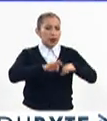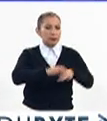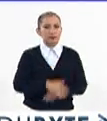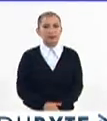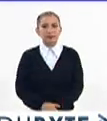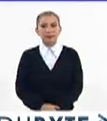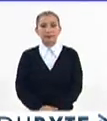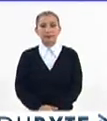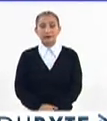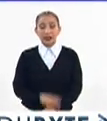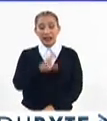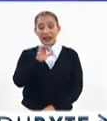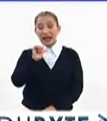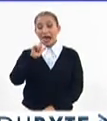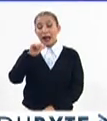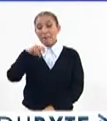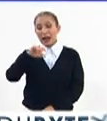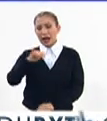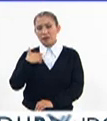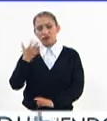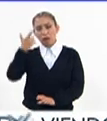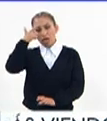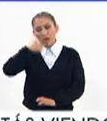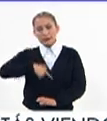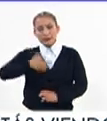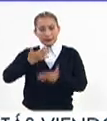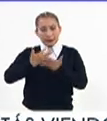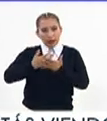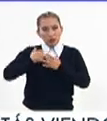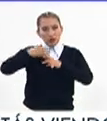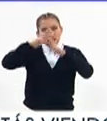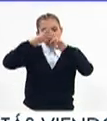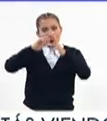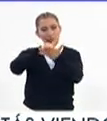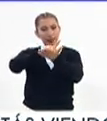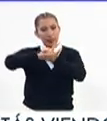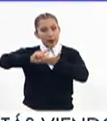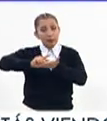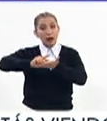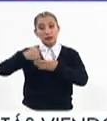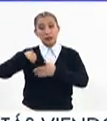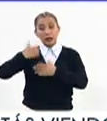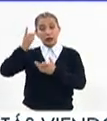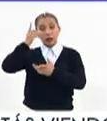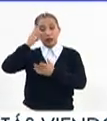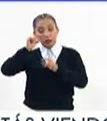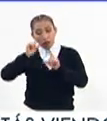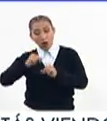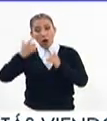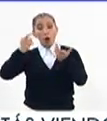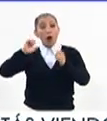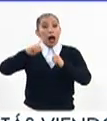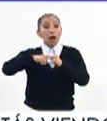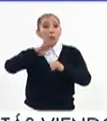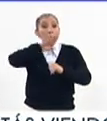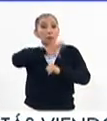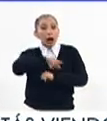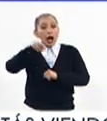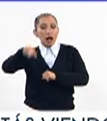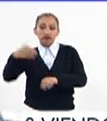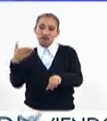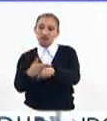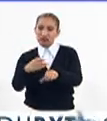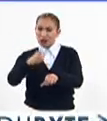trabajo. En el Calmecac pasaban muchas noches en vela con rituales de purificación. Si se quedaban dormidos o cometían alguna falta, se